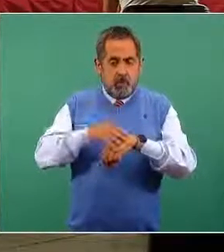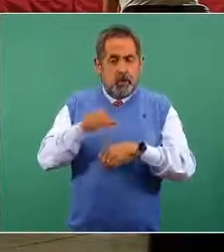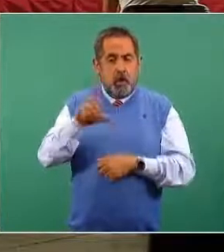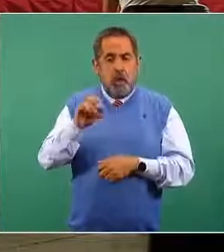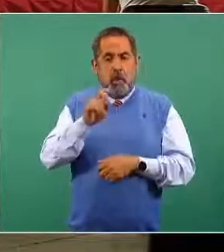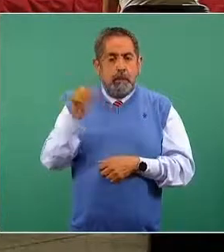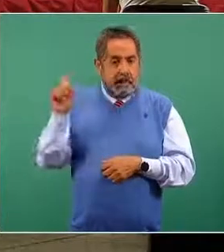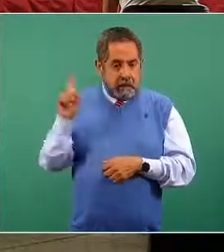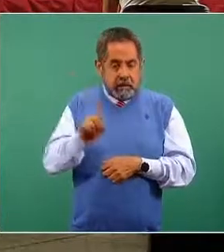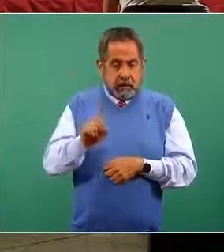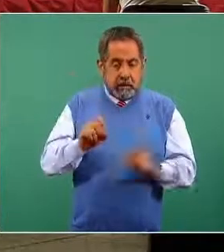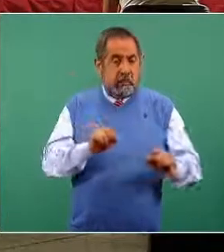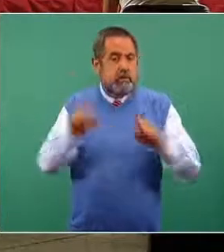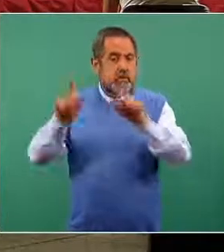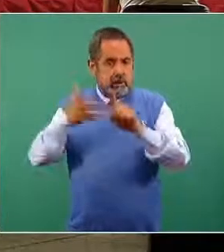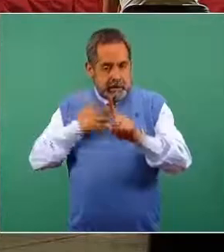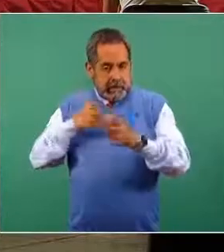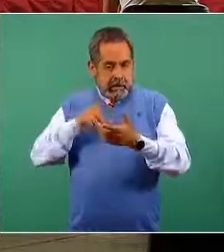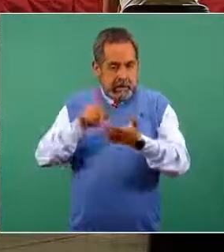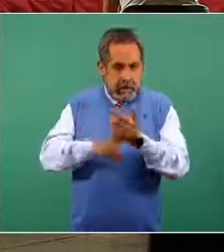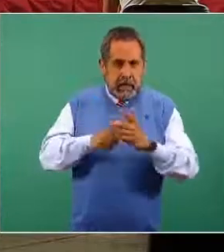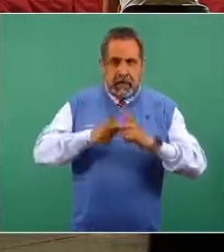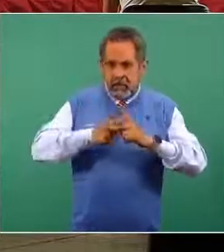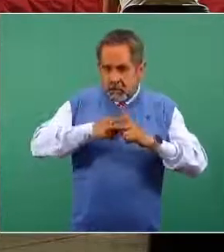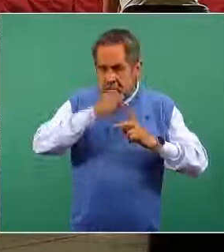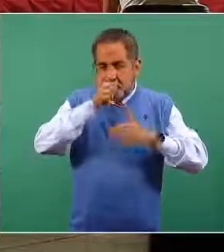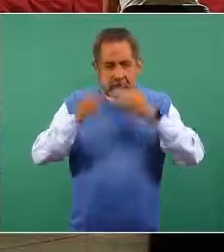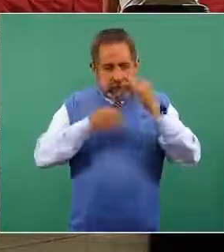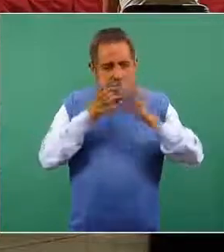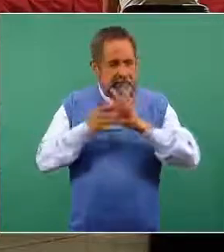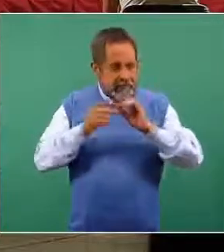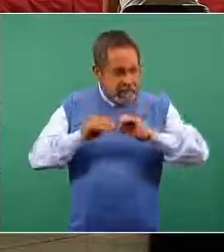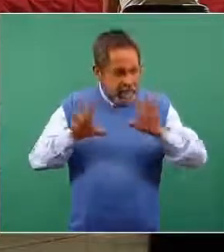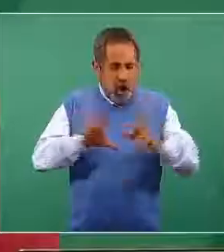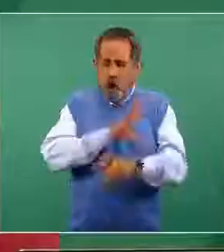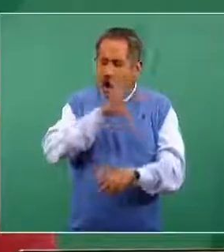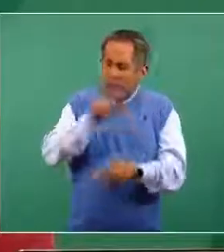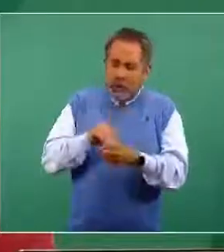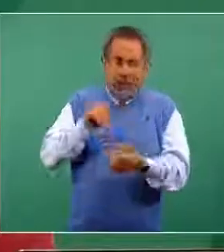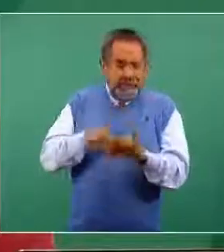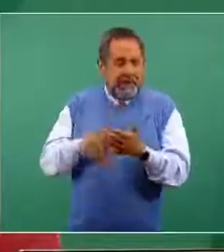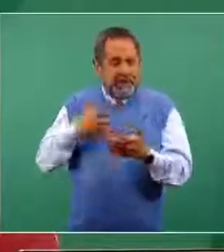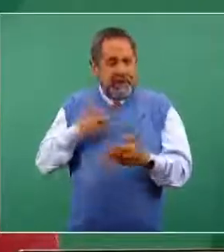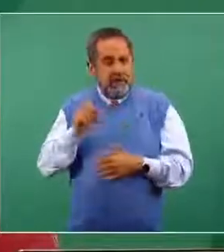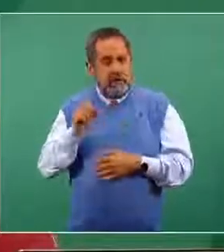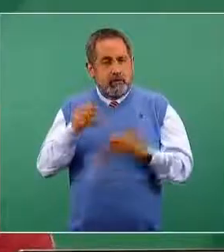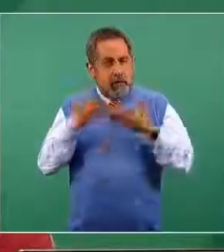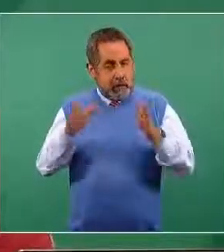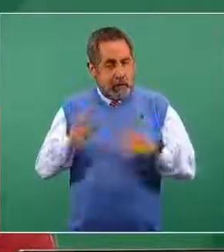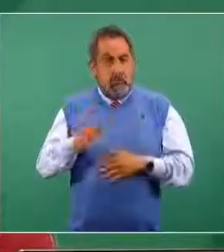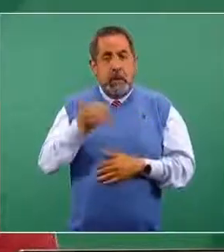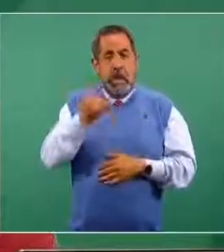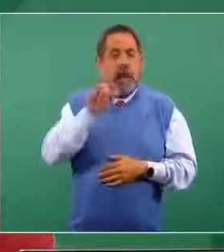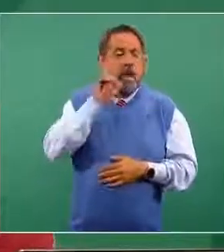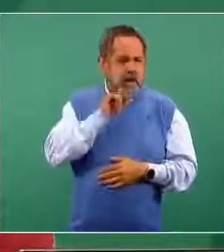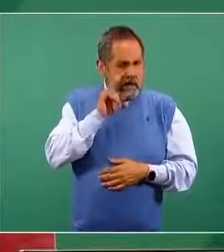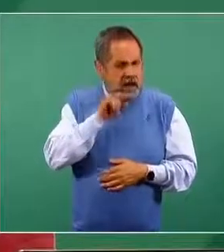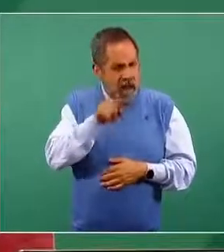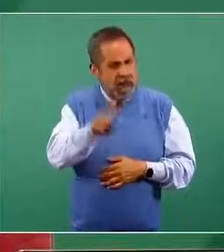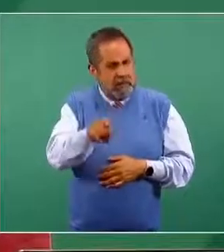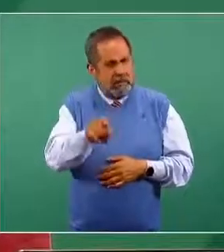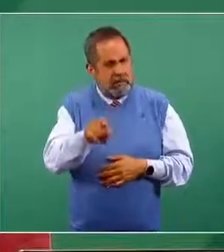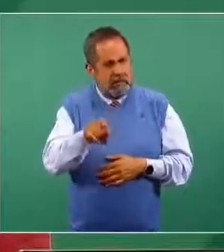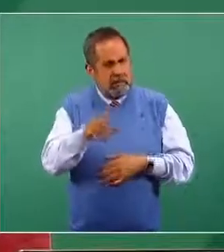Ridaura, los boletines están ahí, las gráficas, la base de datos completa en datos abiertos, échenle un ojito y